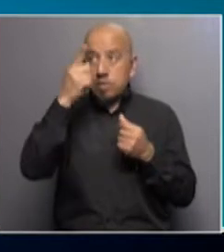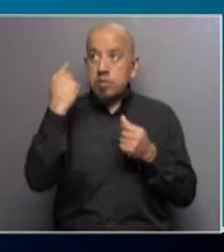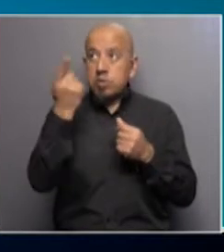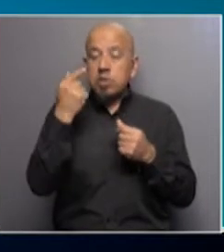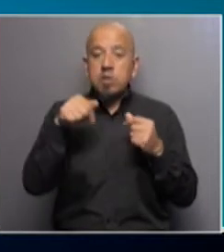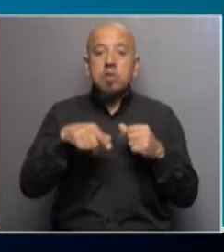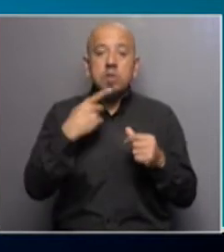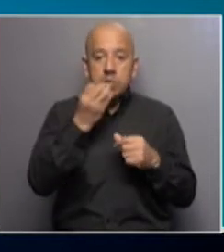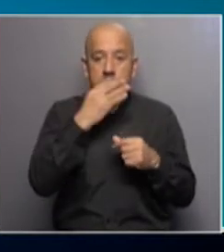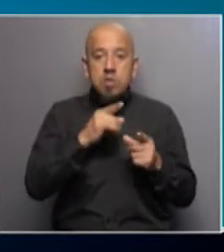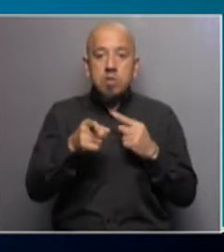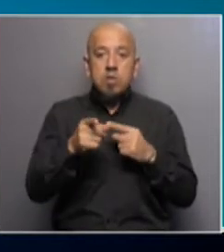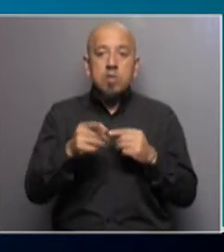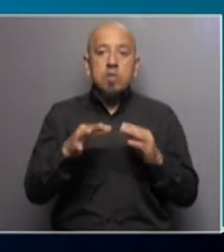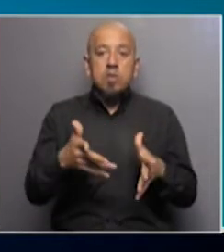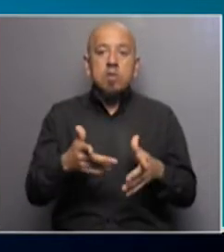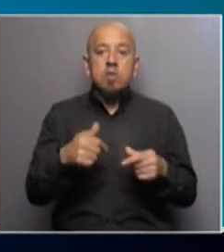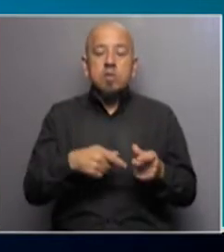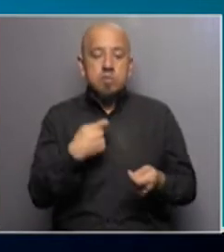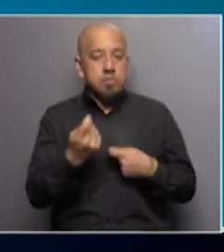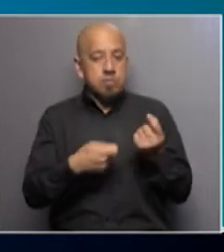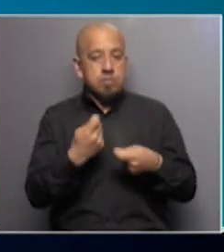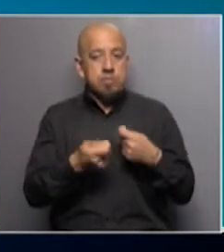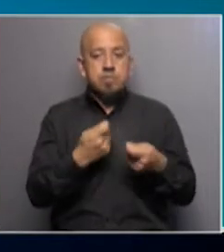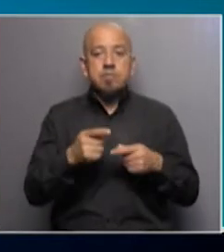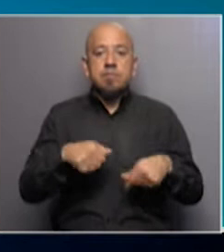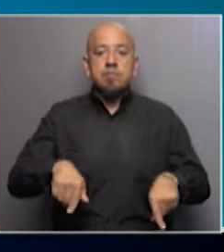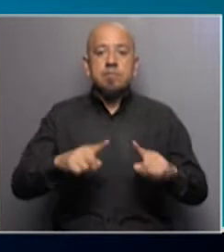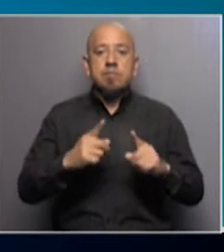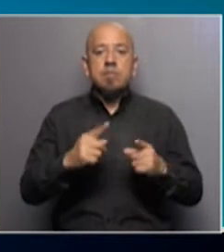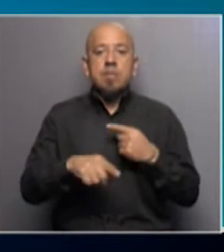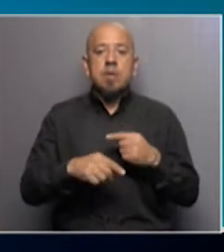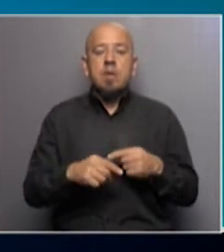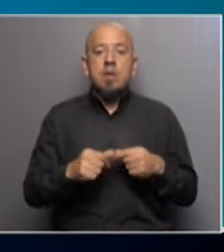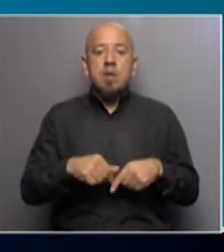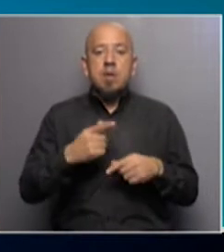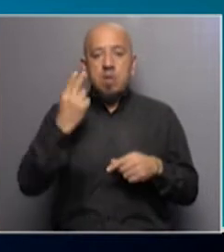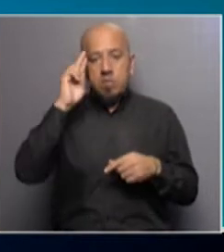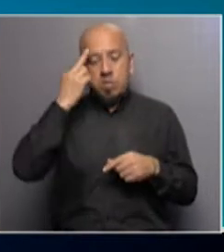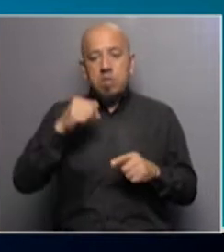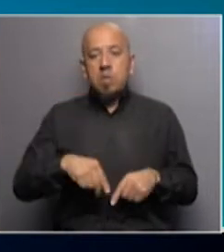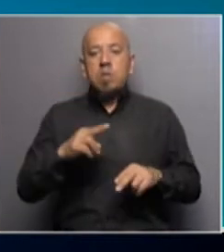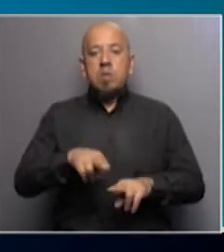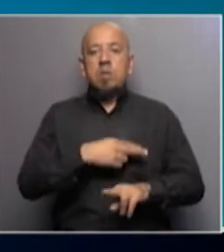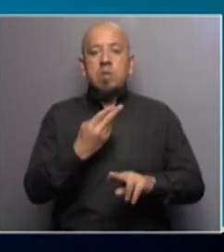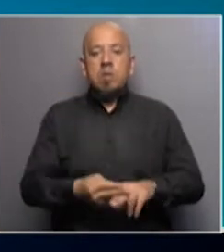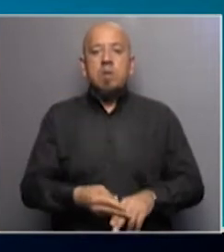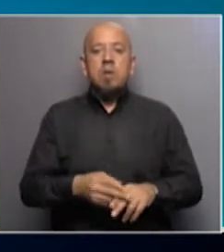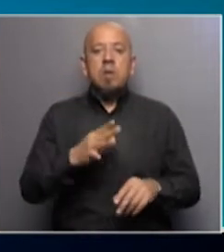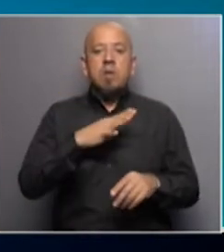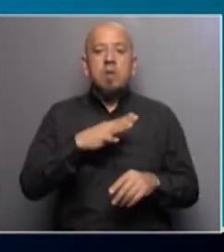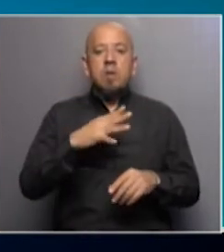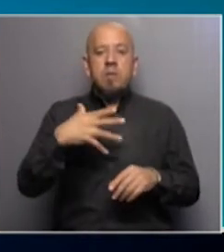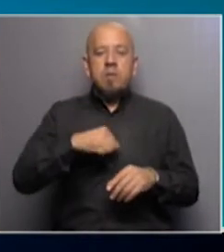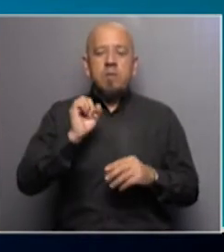bastante buenos. Y eso supone un flujo de comercio que determina un ingreso de divisas al país. O sea que, de vuelta, hace como que haya más dólares